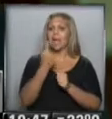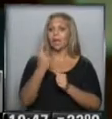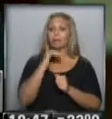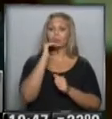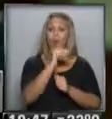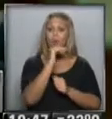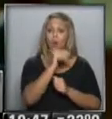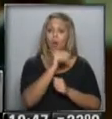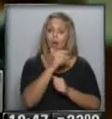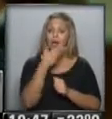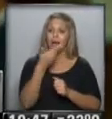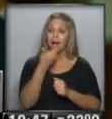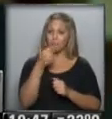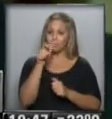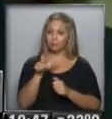algunos oradores